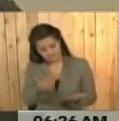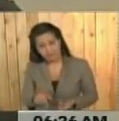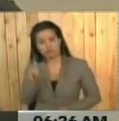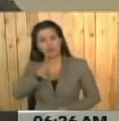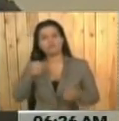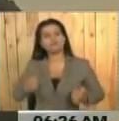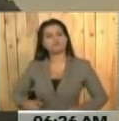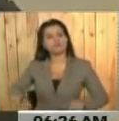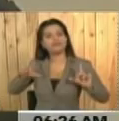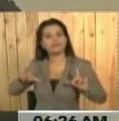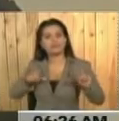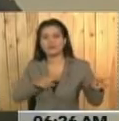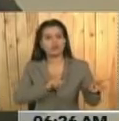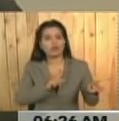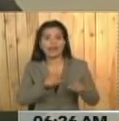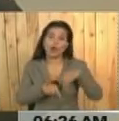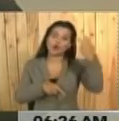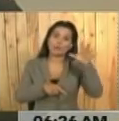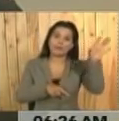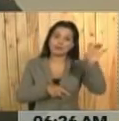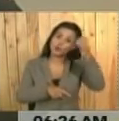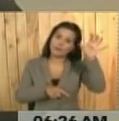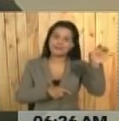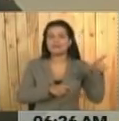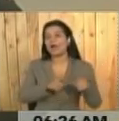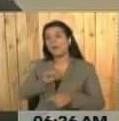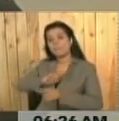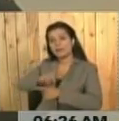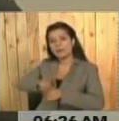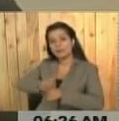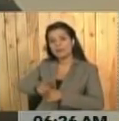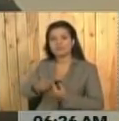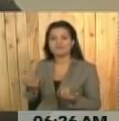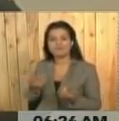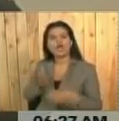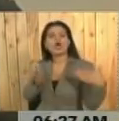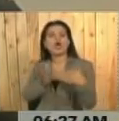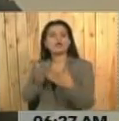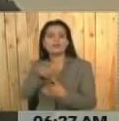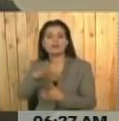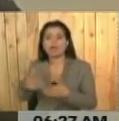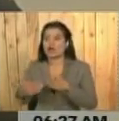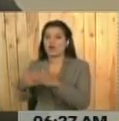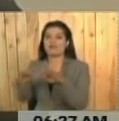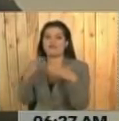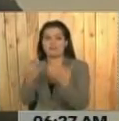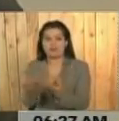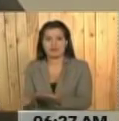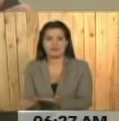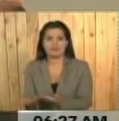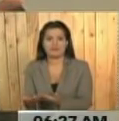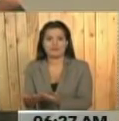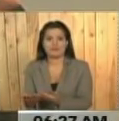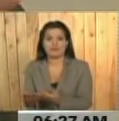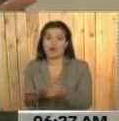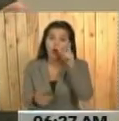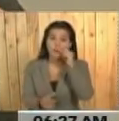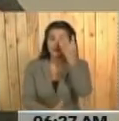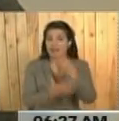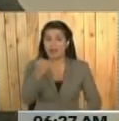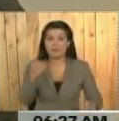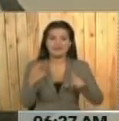estar utilizando sus medios eh para para atacar a personas o a familia y a familia eh prefiero huir